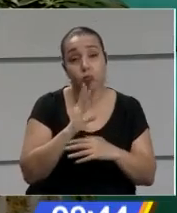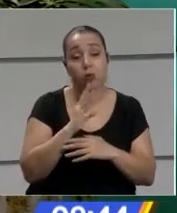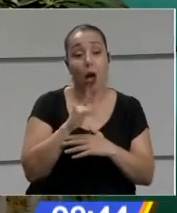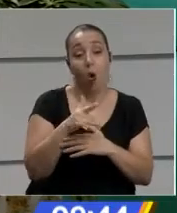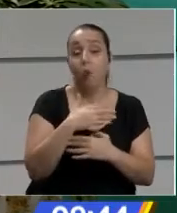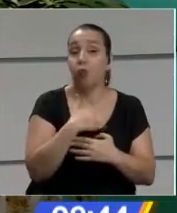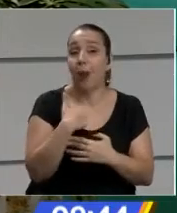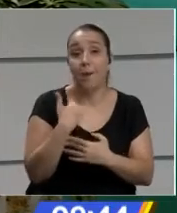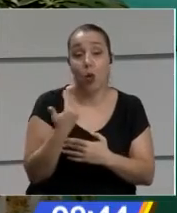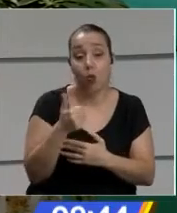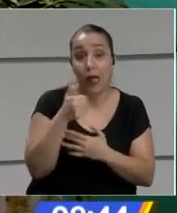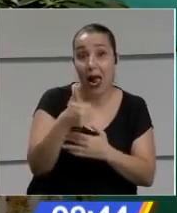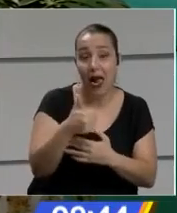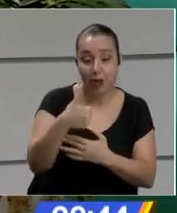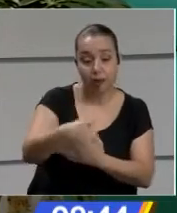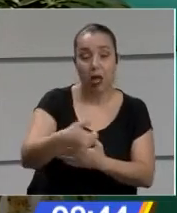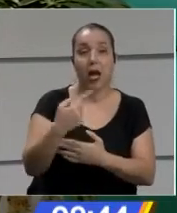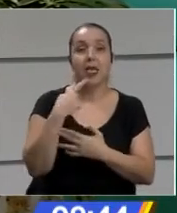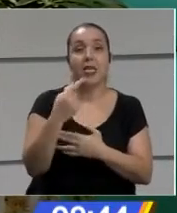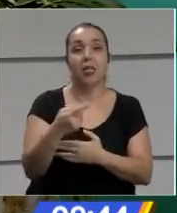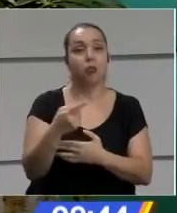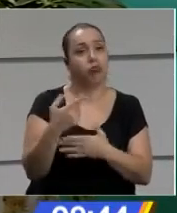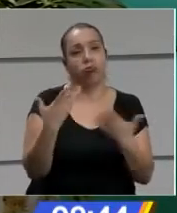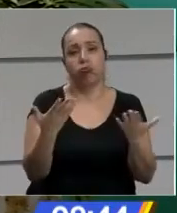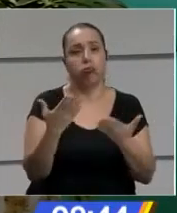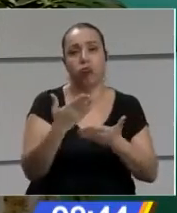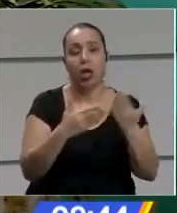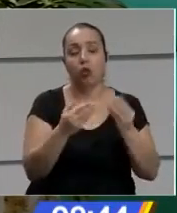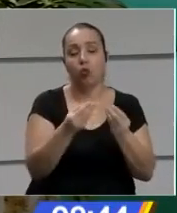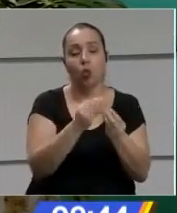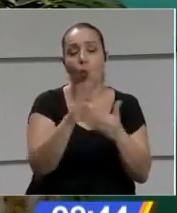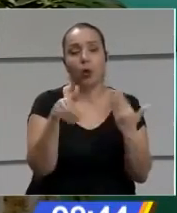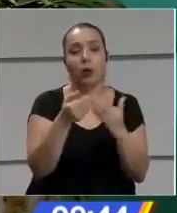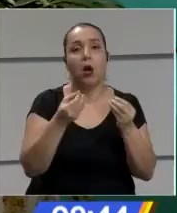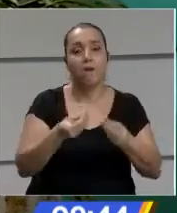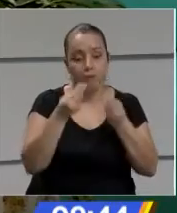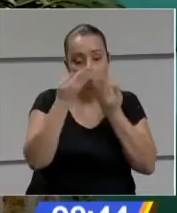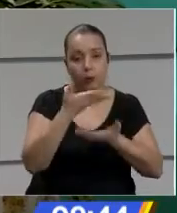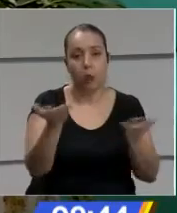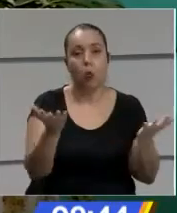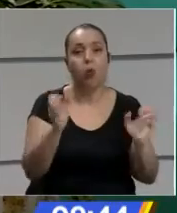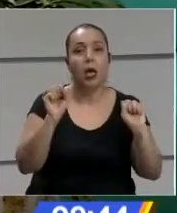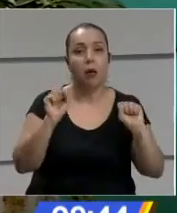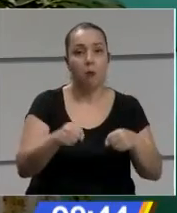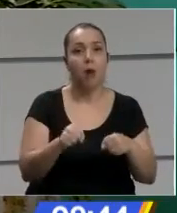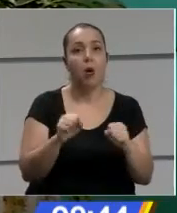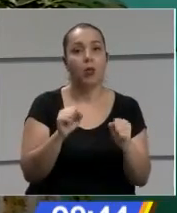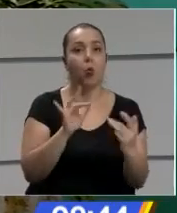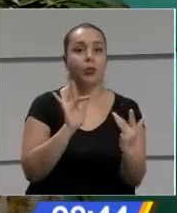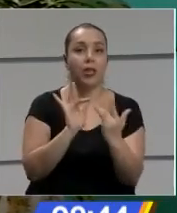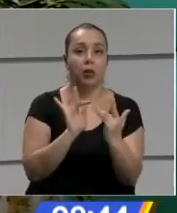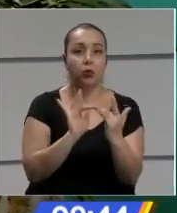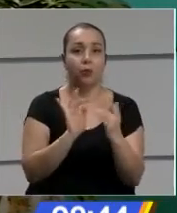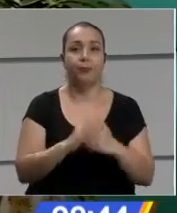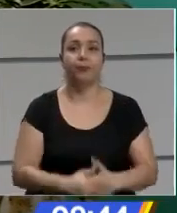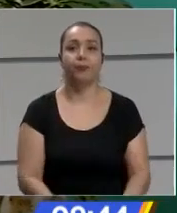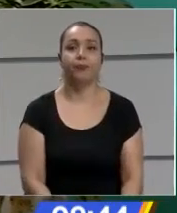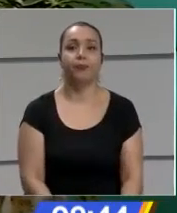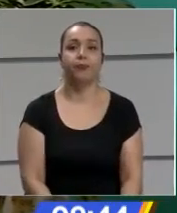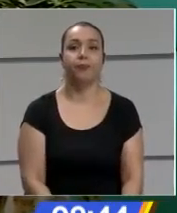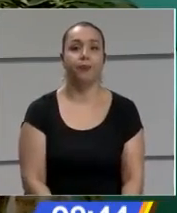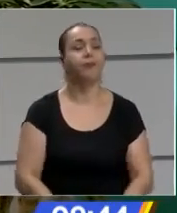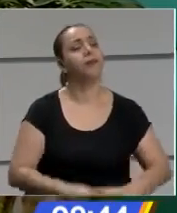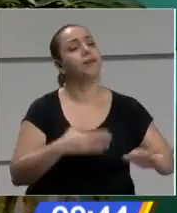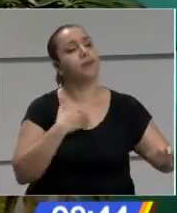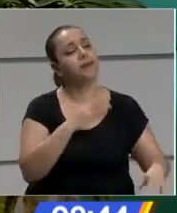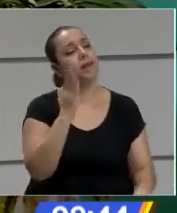un me gusta, dejarnos sugerencias, en fin, todo lo que ustedes quieren, pues por ahí nos podemos también mantener en contacto. Vos sabes que